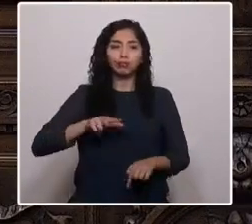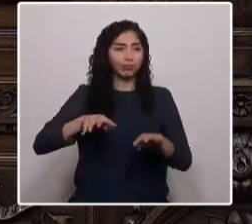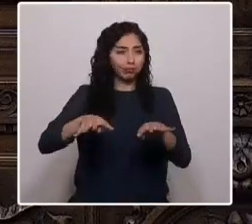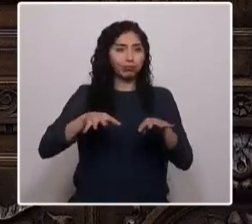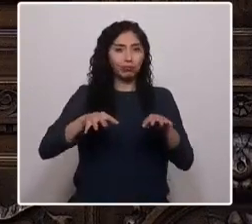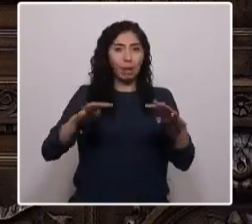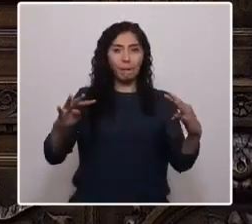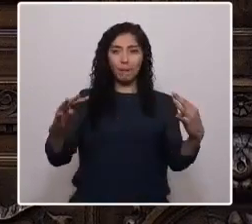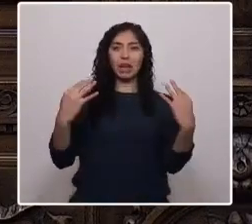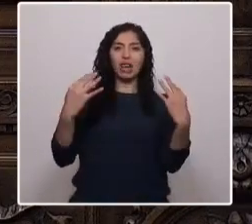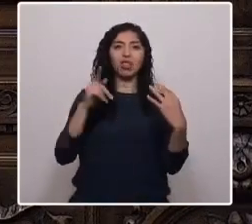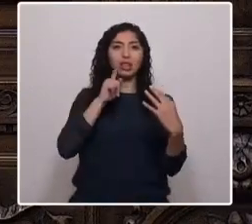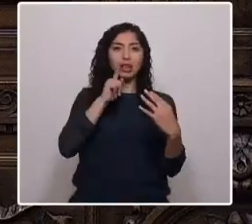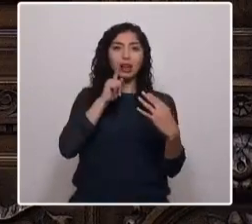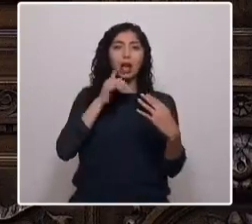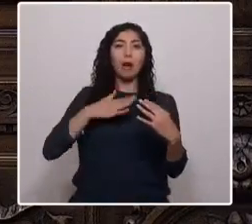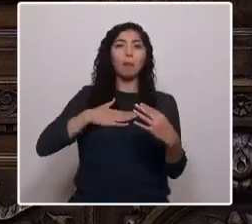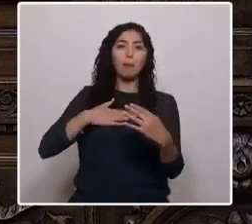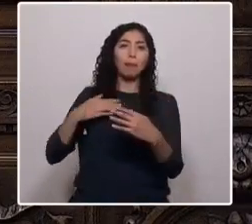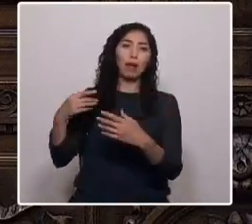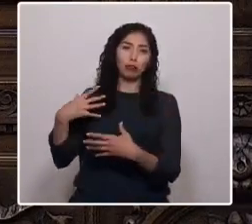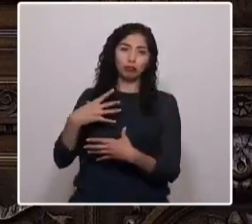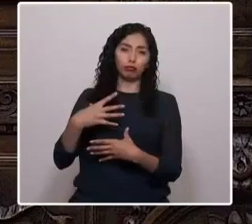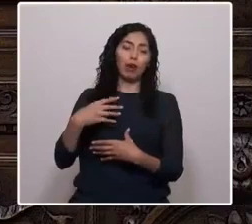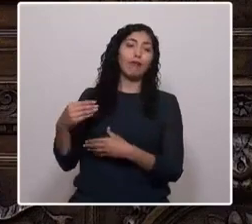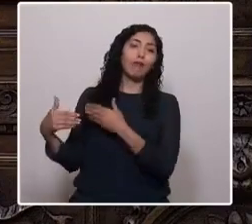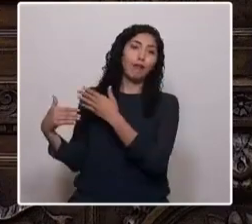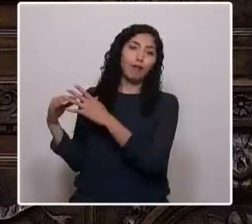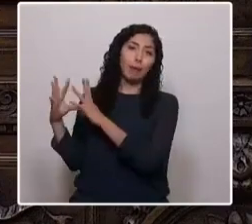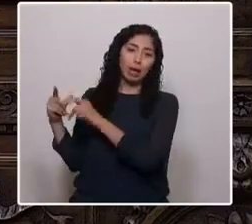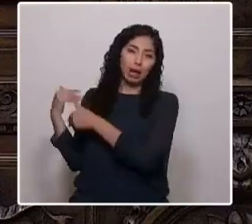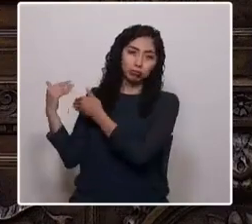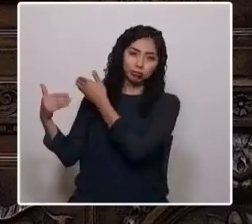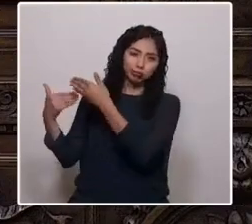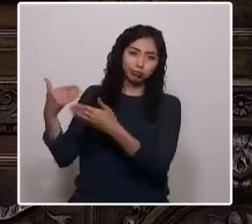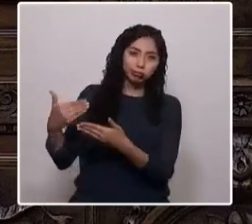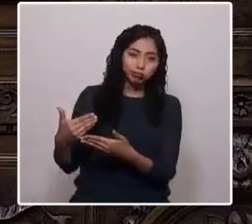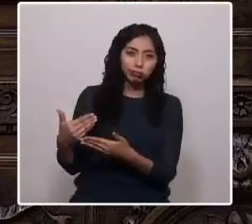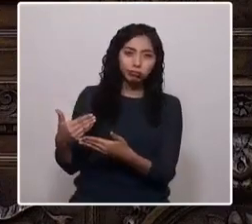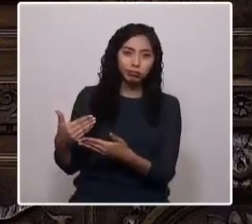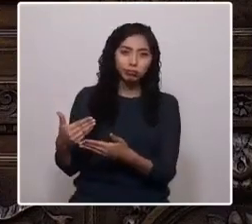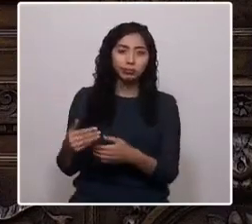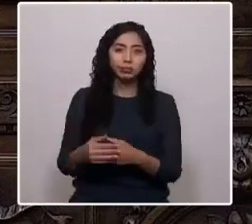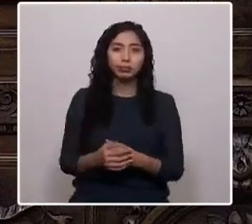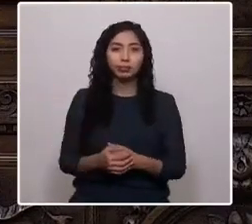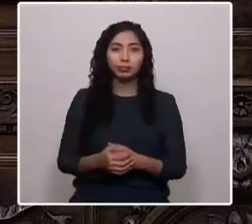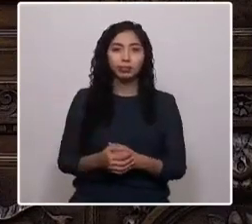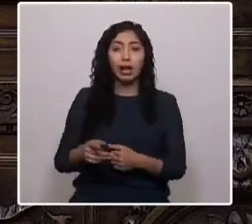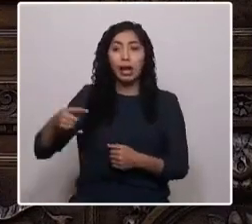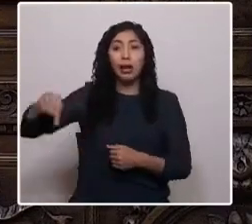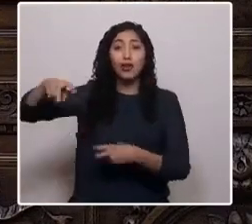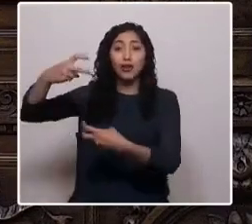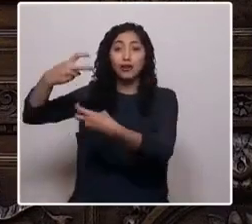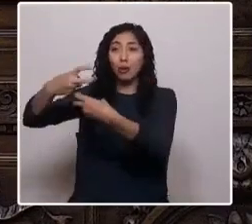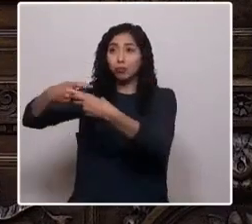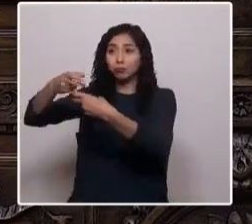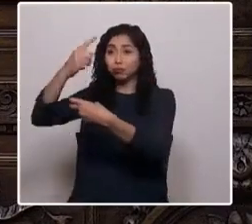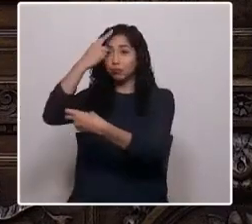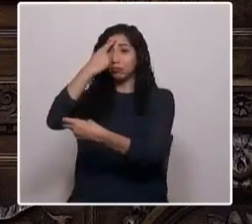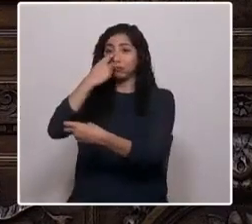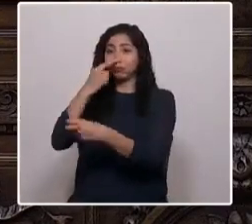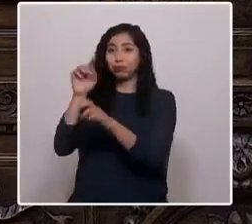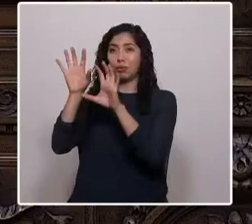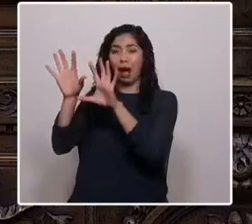mirada de mis ancestros como testigos con sus rostros vivientes esculpidos en piedra como símbolo de un nuevo